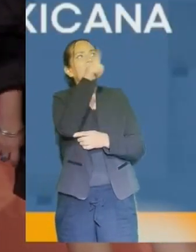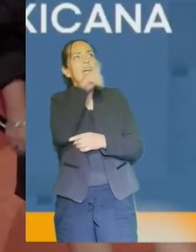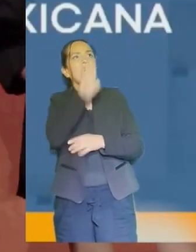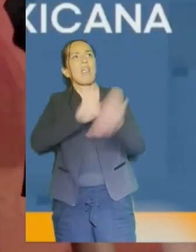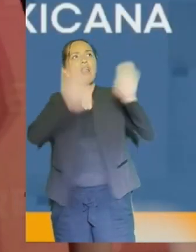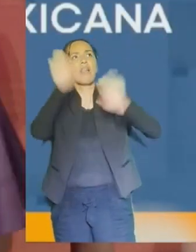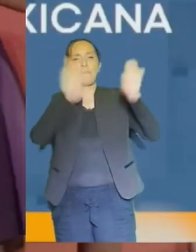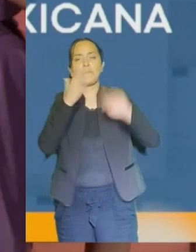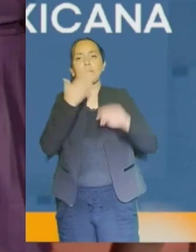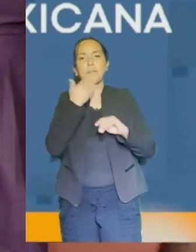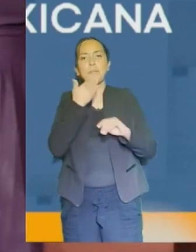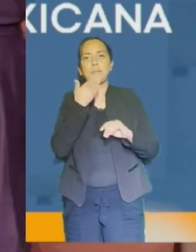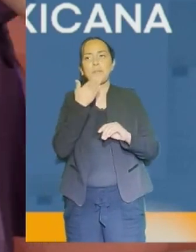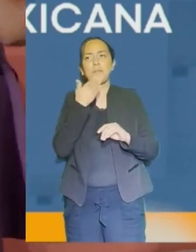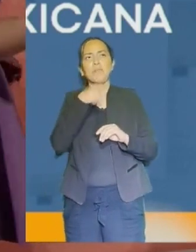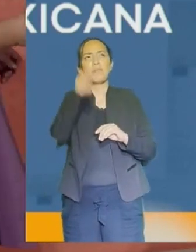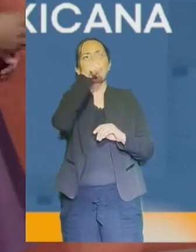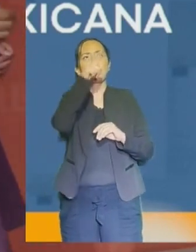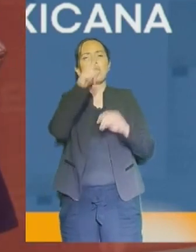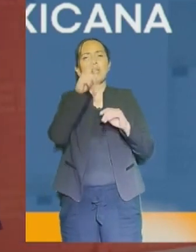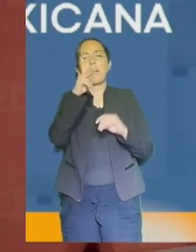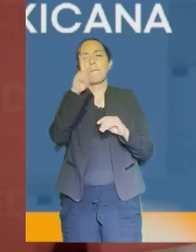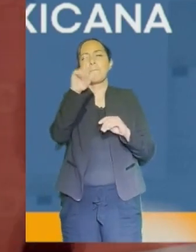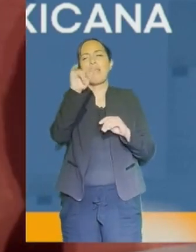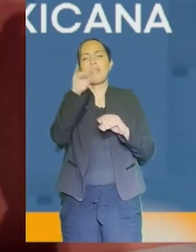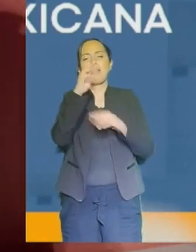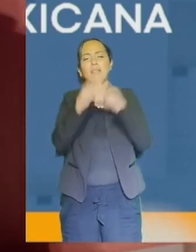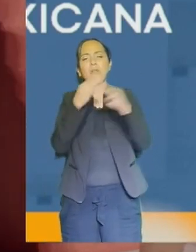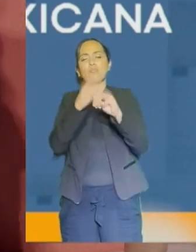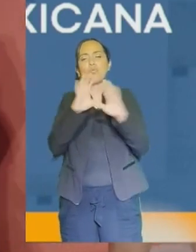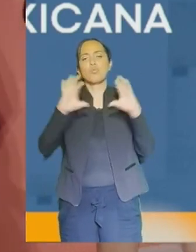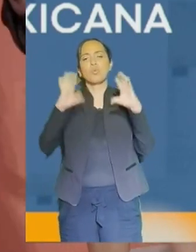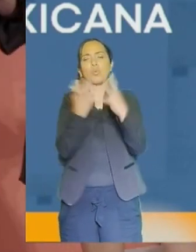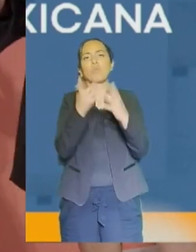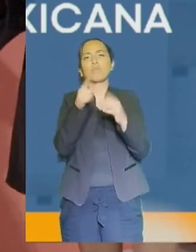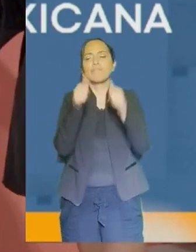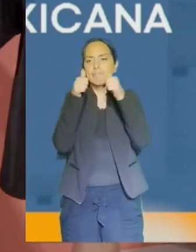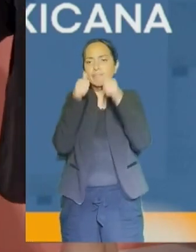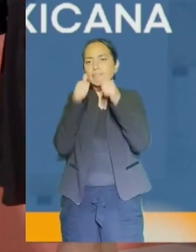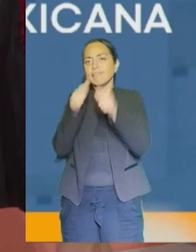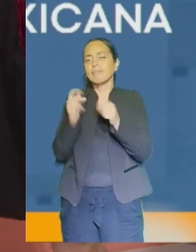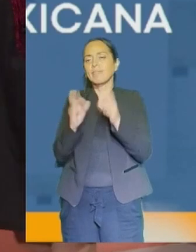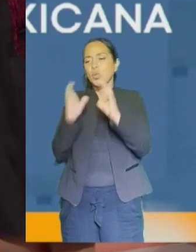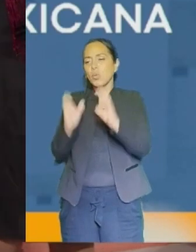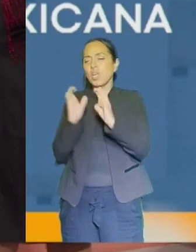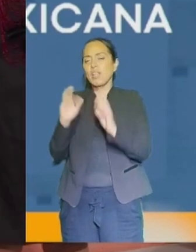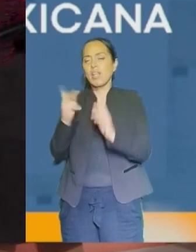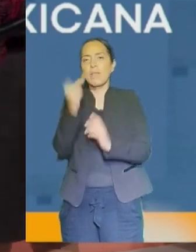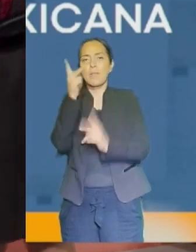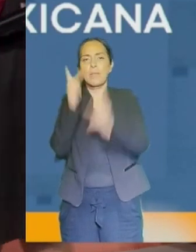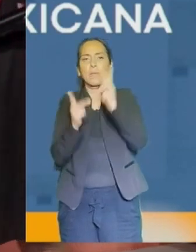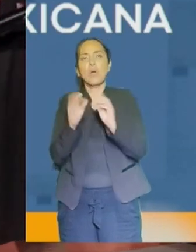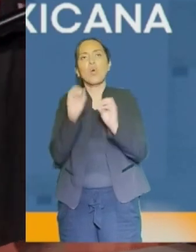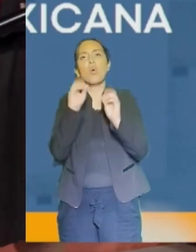Ahí están. Ahí vamos. ¿Alguien se dedica a cuestiones de planeta, de atención al planeta? Medioambiental. ¿Alguien se dedica a cuestiones de